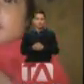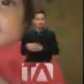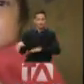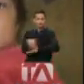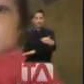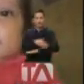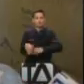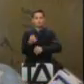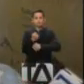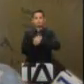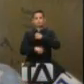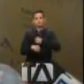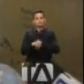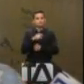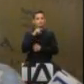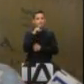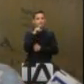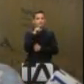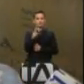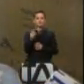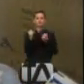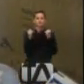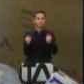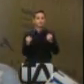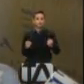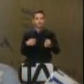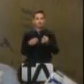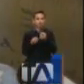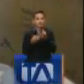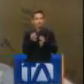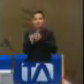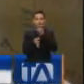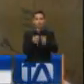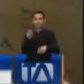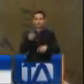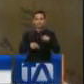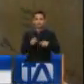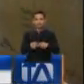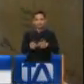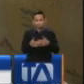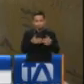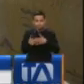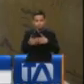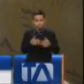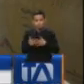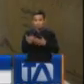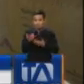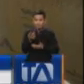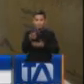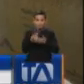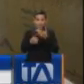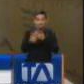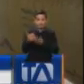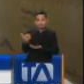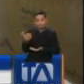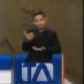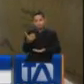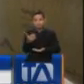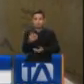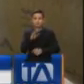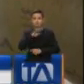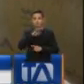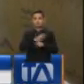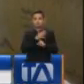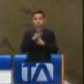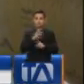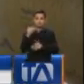fue una experiencia horrible que no tengo palabras para explicar. Pero ahora que ya está Doménica conmigo, ya han pasado